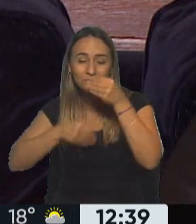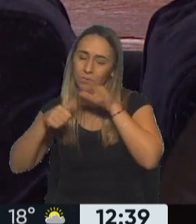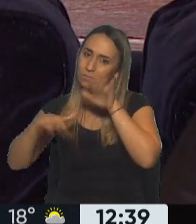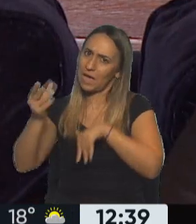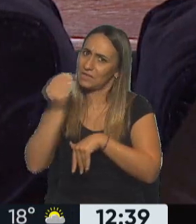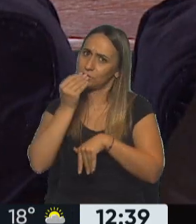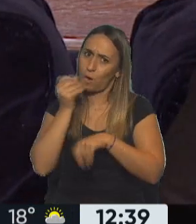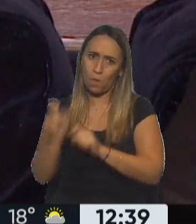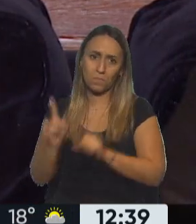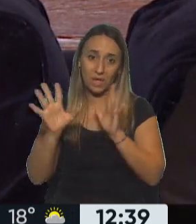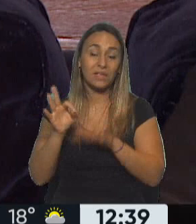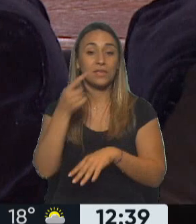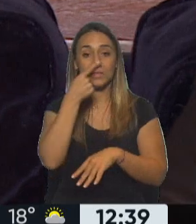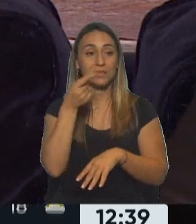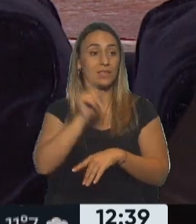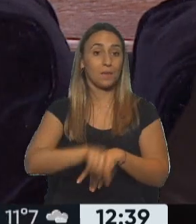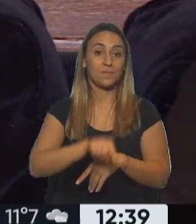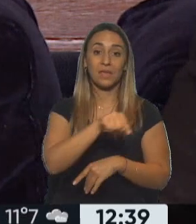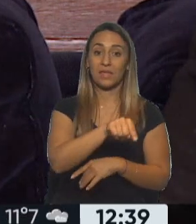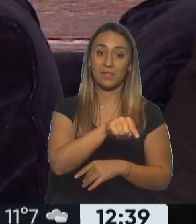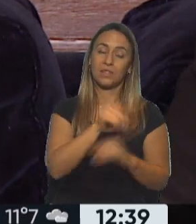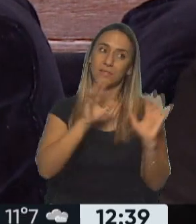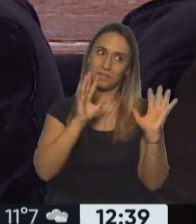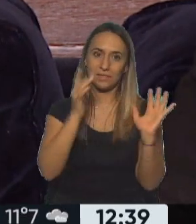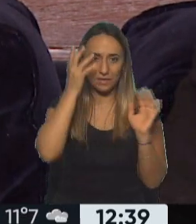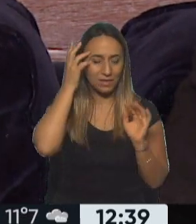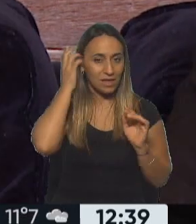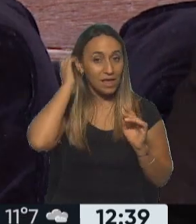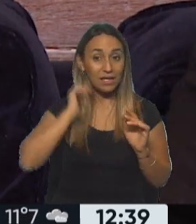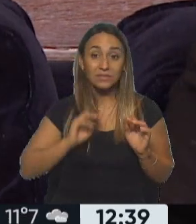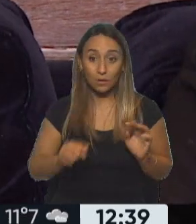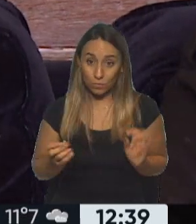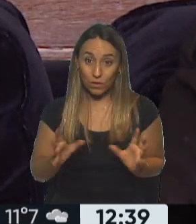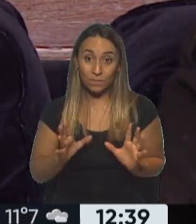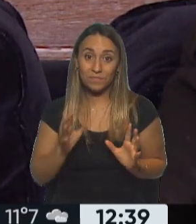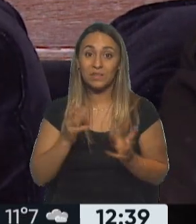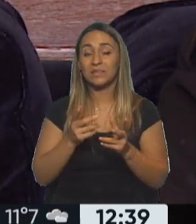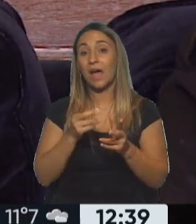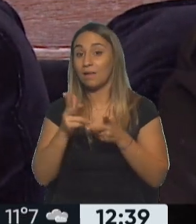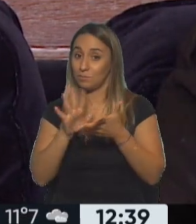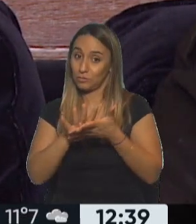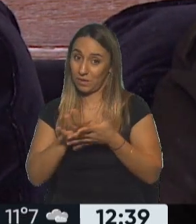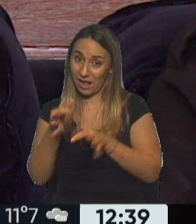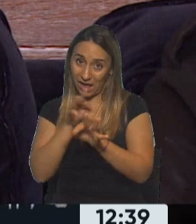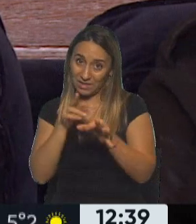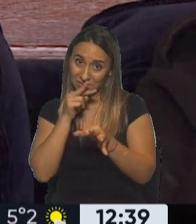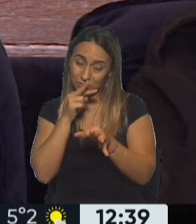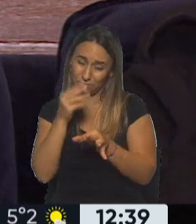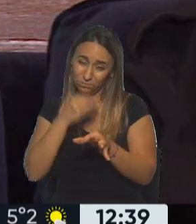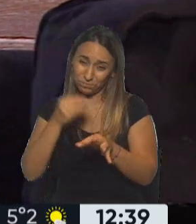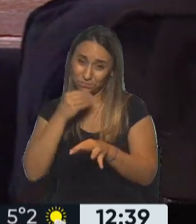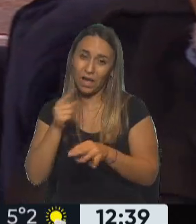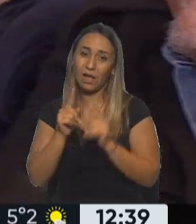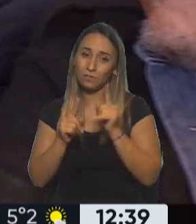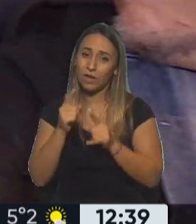come y de final también tenés a Tafuanosuna, así que de hablar de aceitunas puedo hablar que ya ha comido aceitunas con